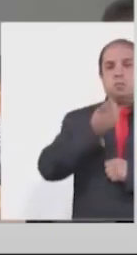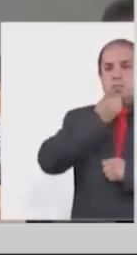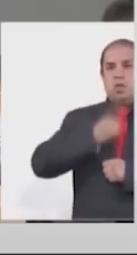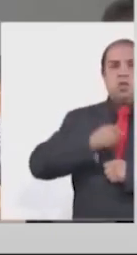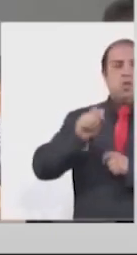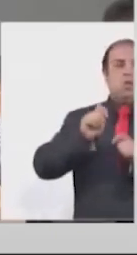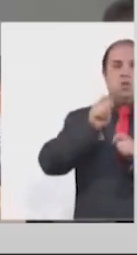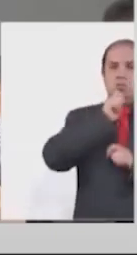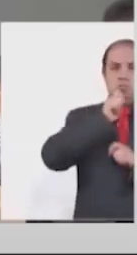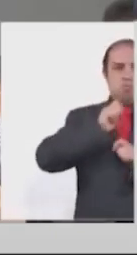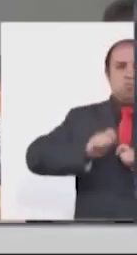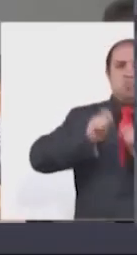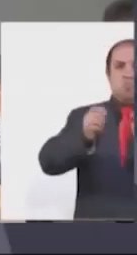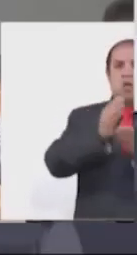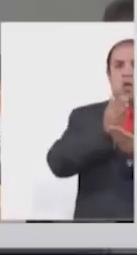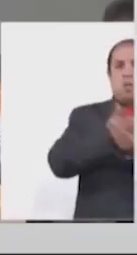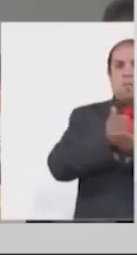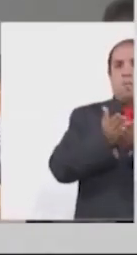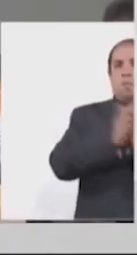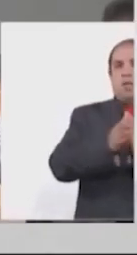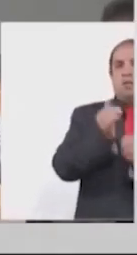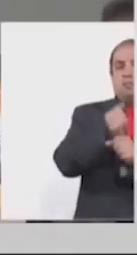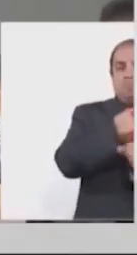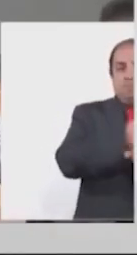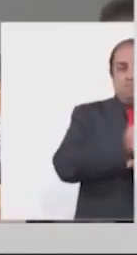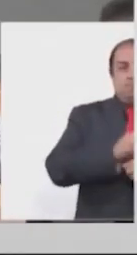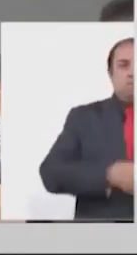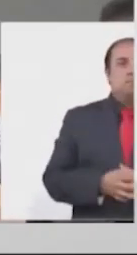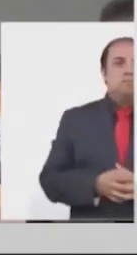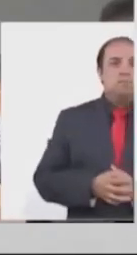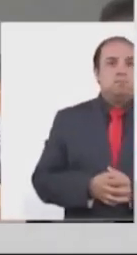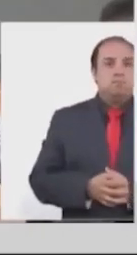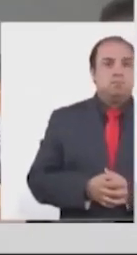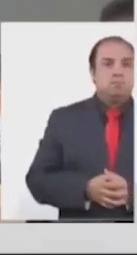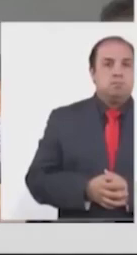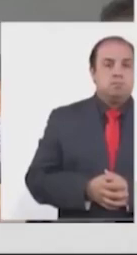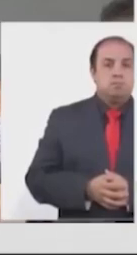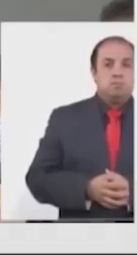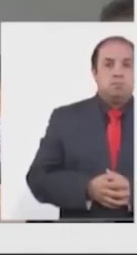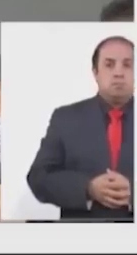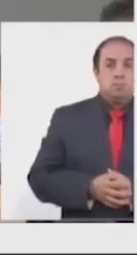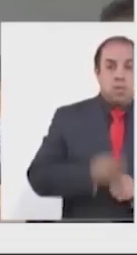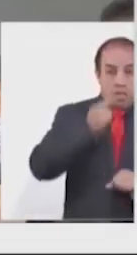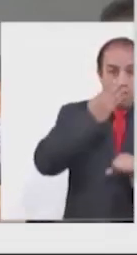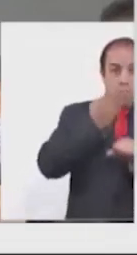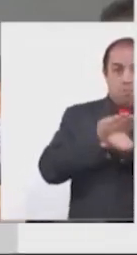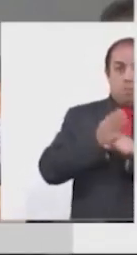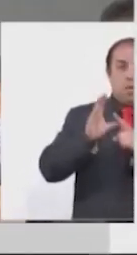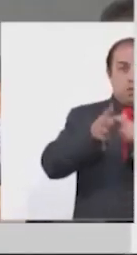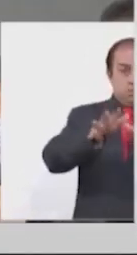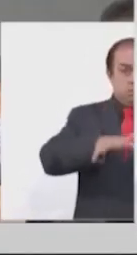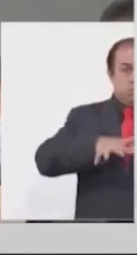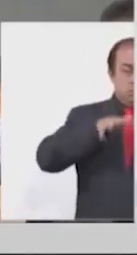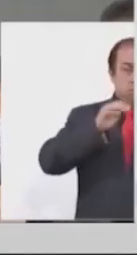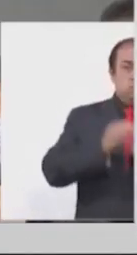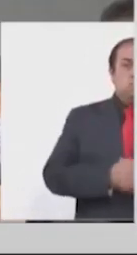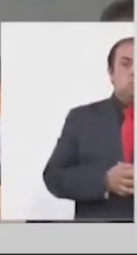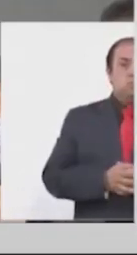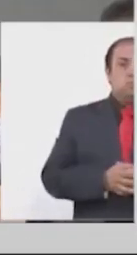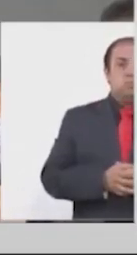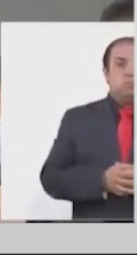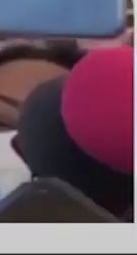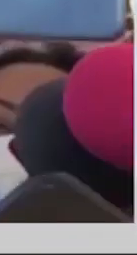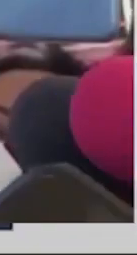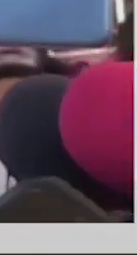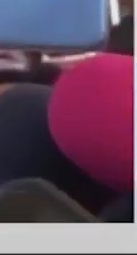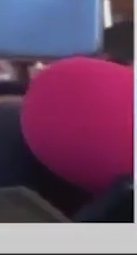para denostar al fiscal con el que no se lleva el gobernador Cuauhtémoc blanco que ha mostrado ser un gobernador bastante